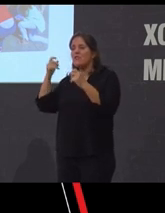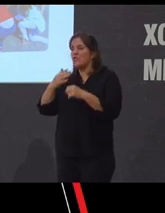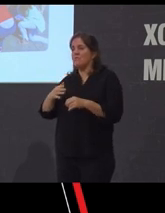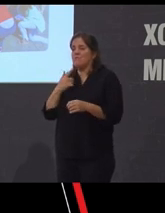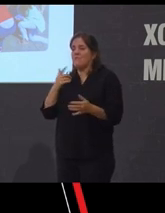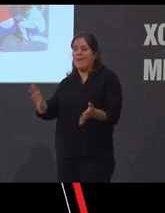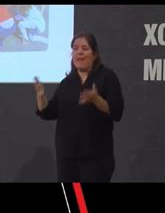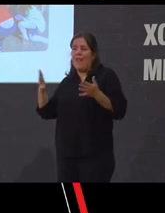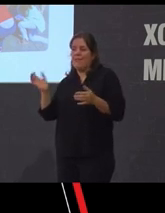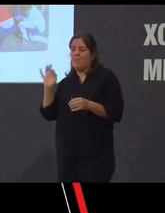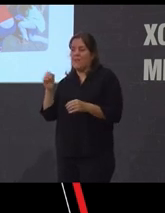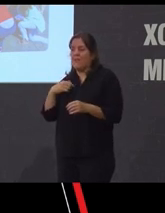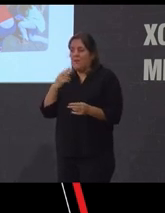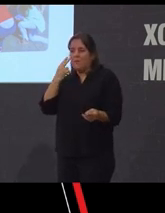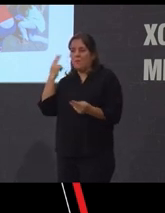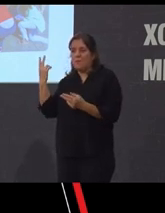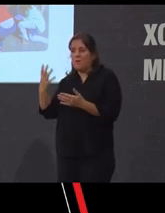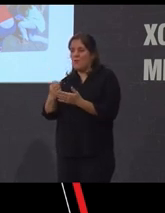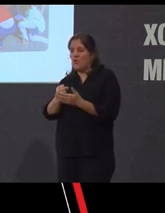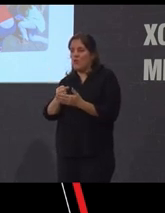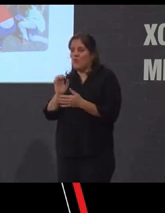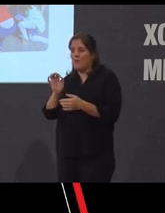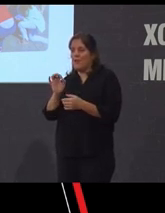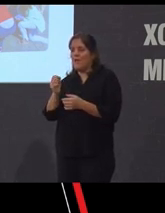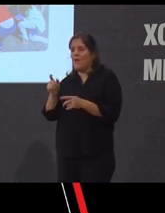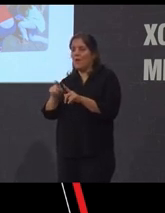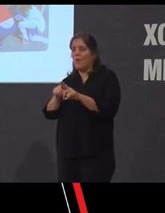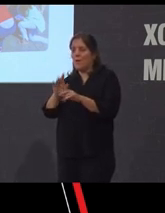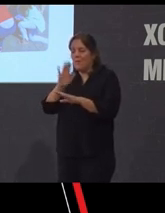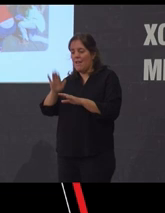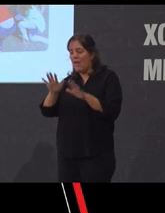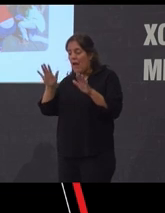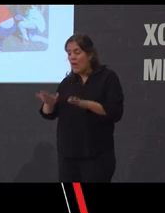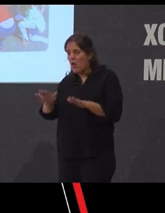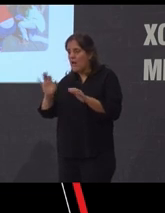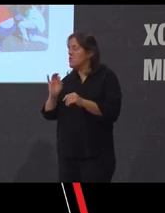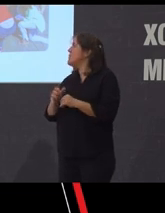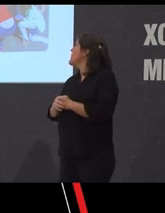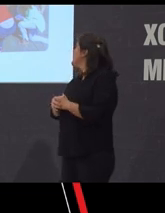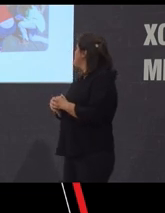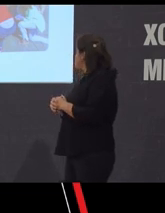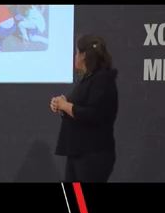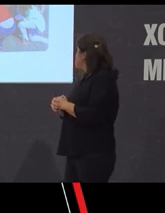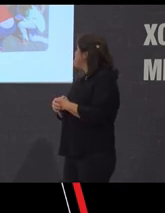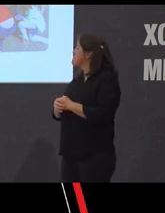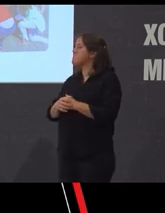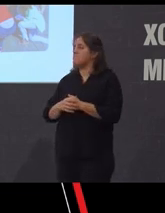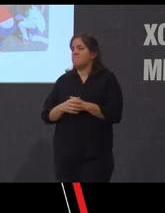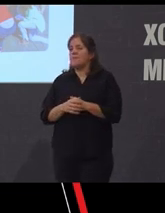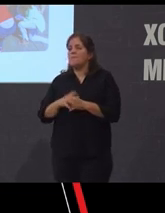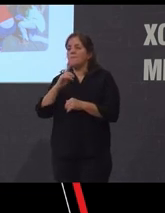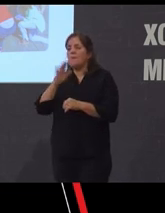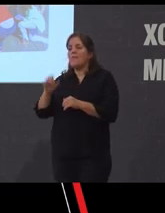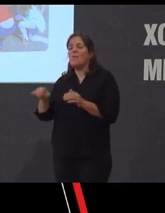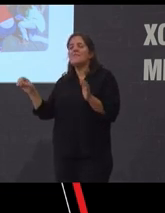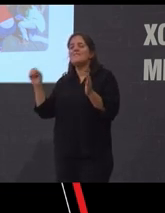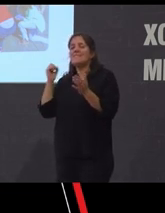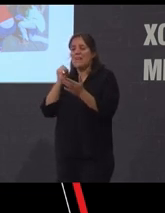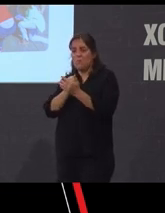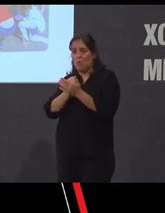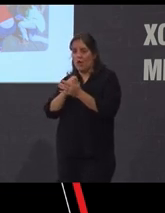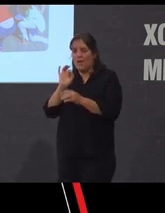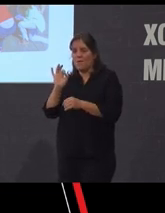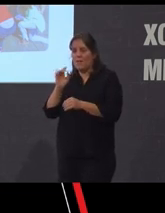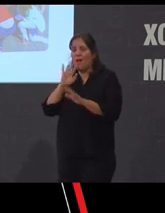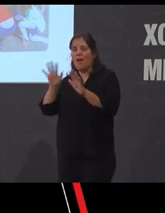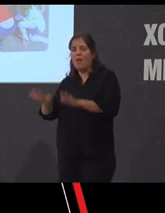porque están aí todos adorando, é moi simbólica, e aunque hai que decir que